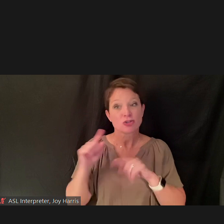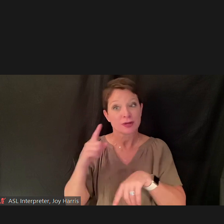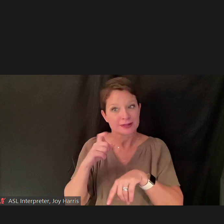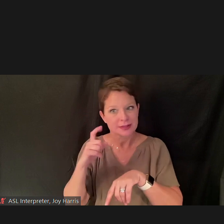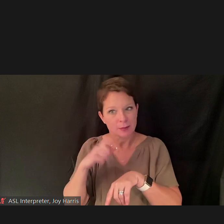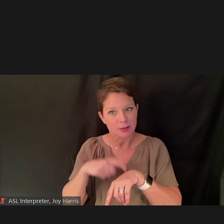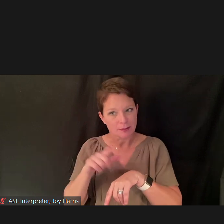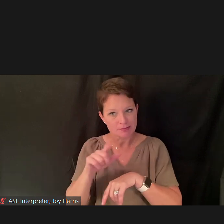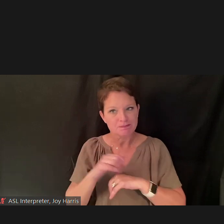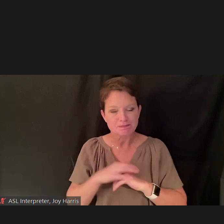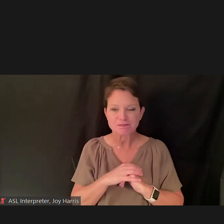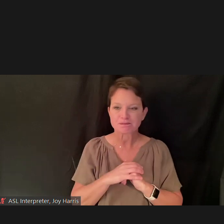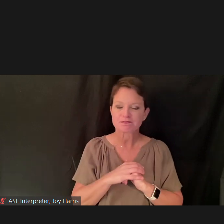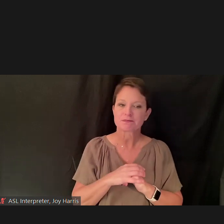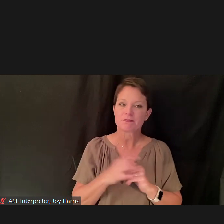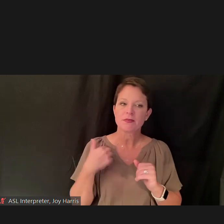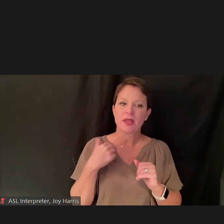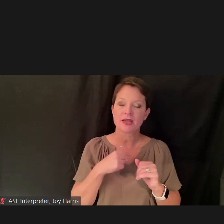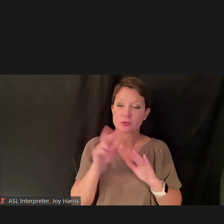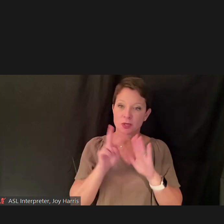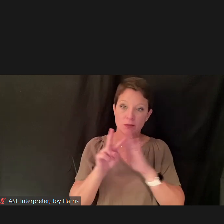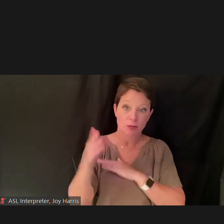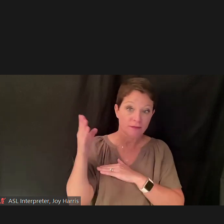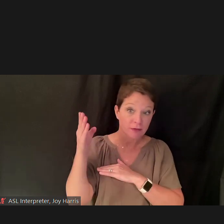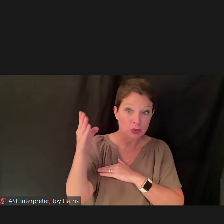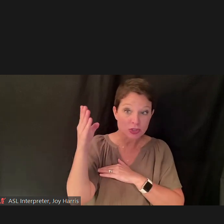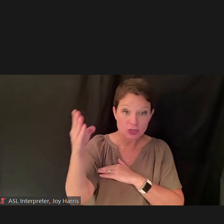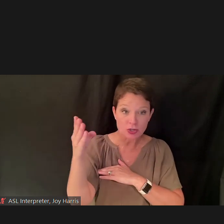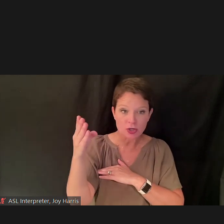de 84.5 grados.